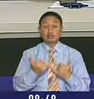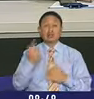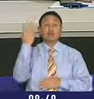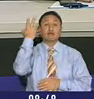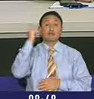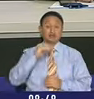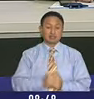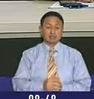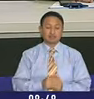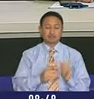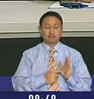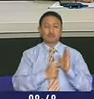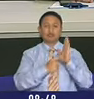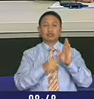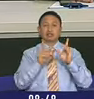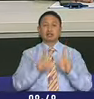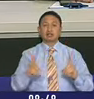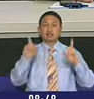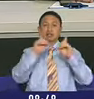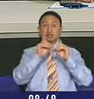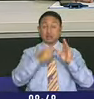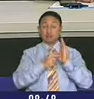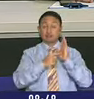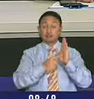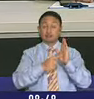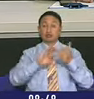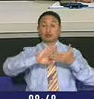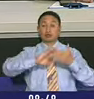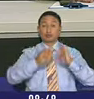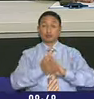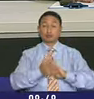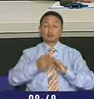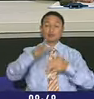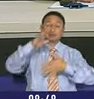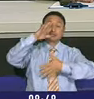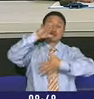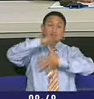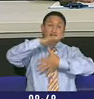fecha, les presentamos datos que evidencian que la comunidad